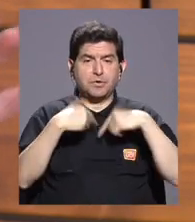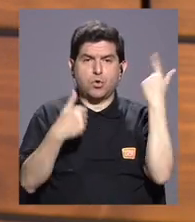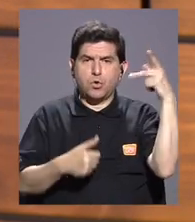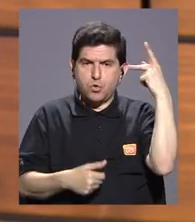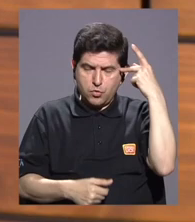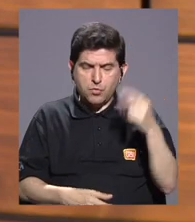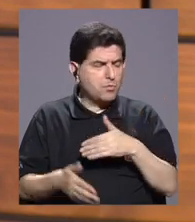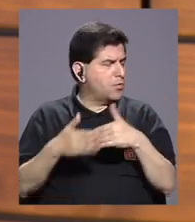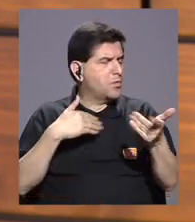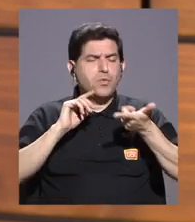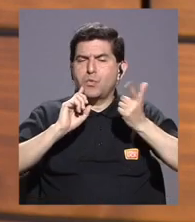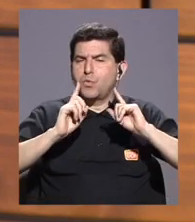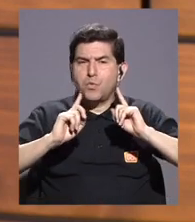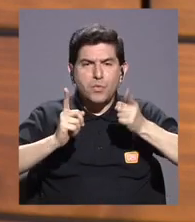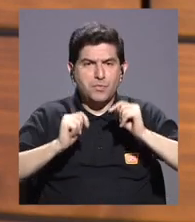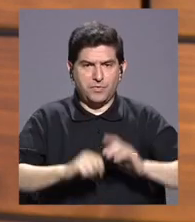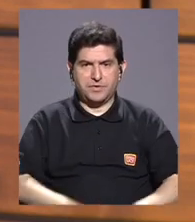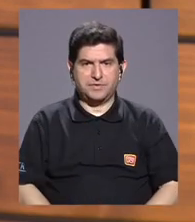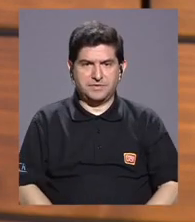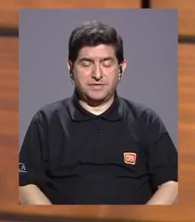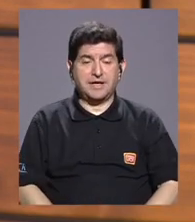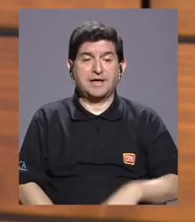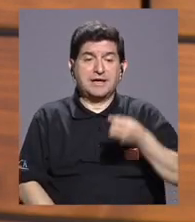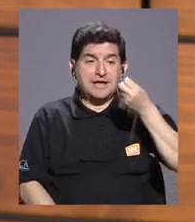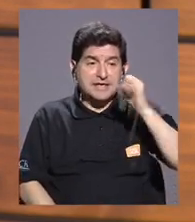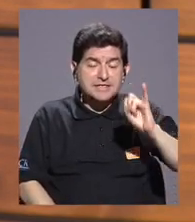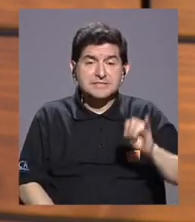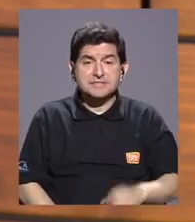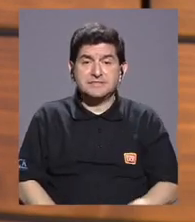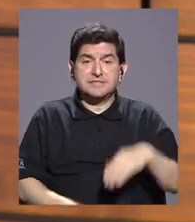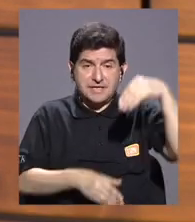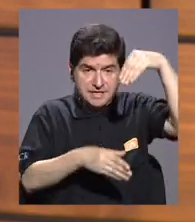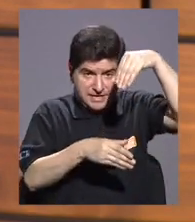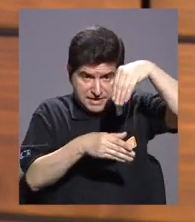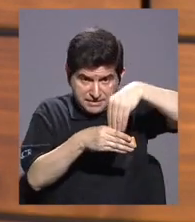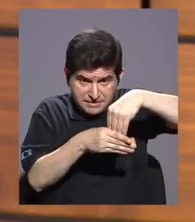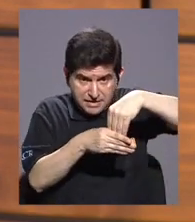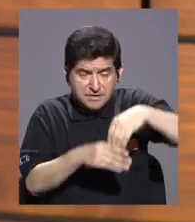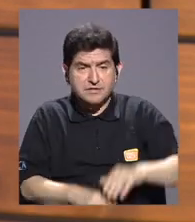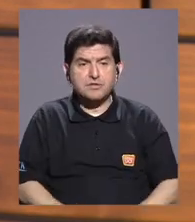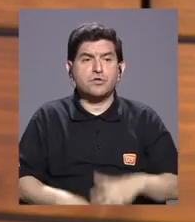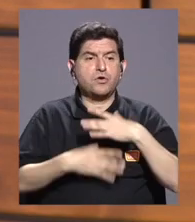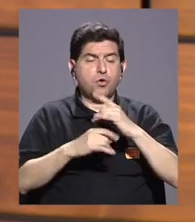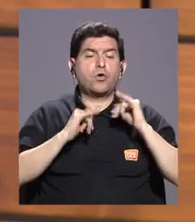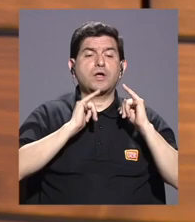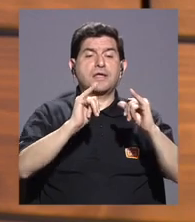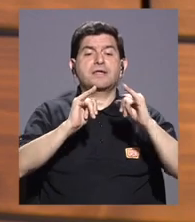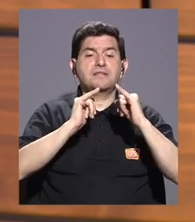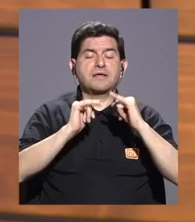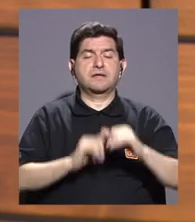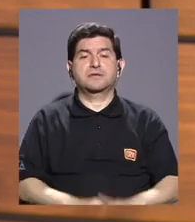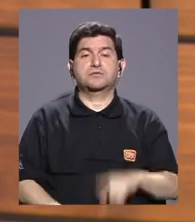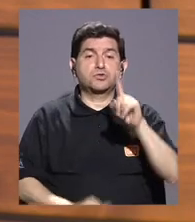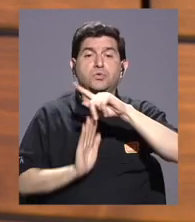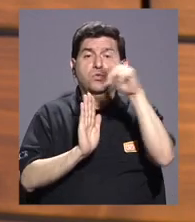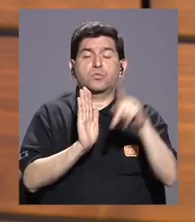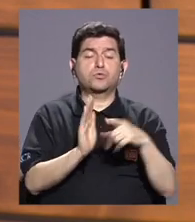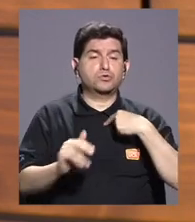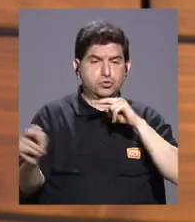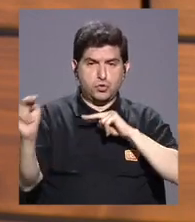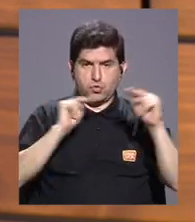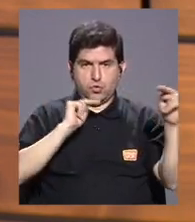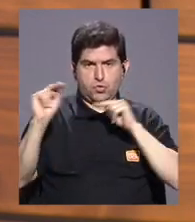grupos políticos, sean los que sean, cuando está de por medio un interés común, un principio. Yo